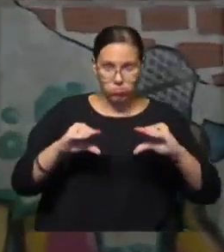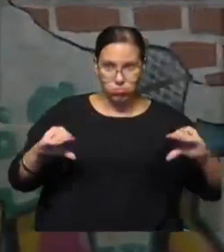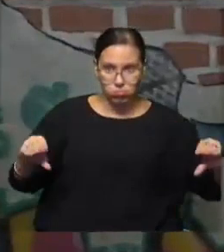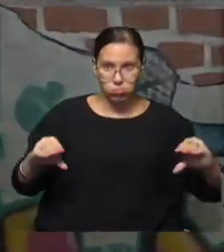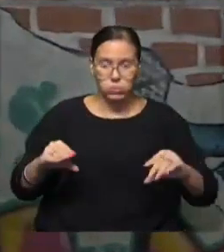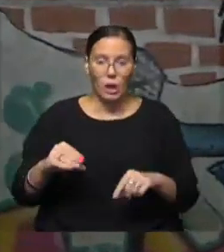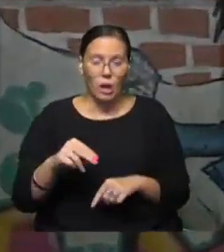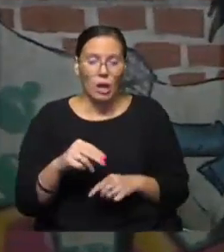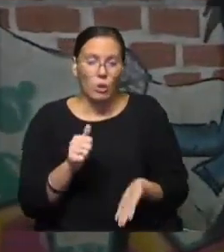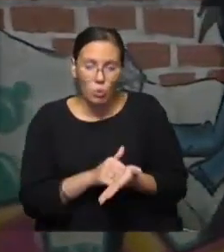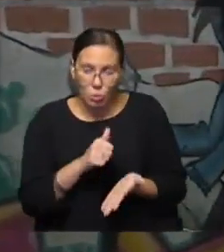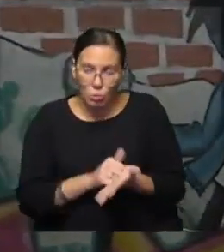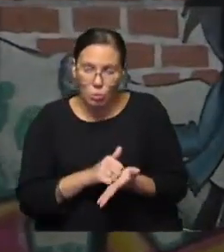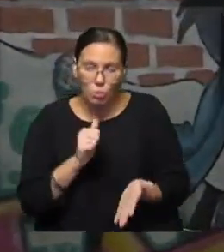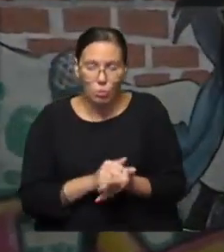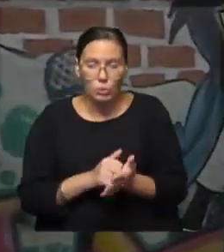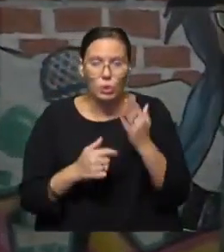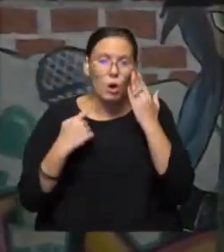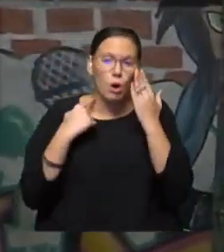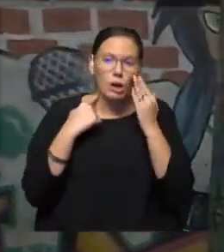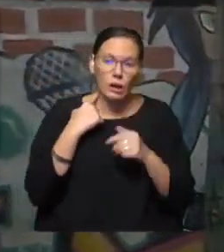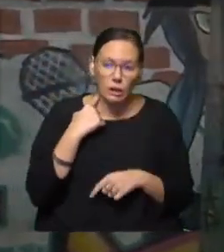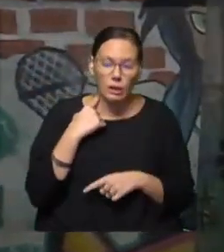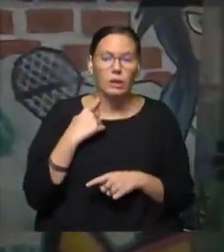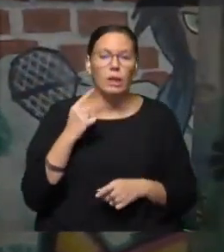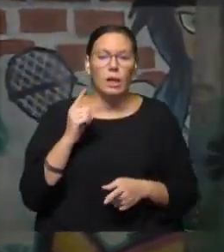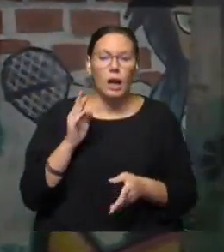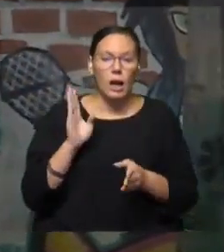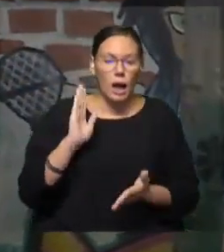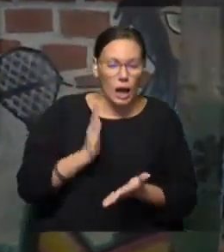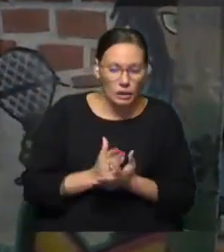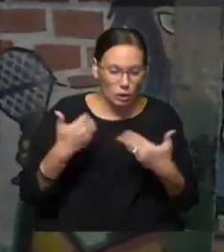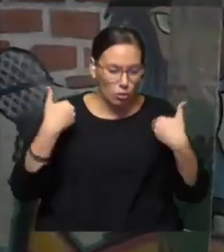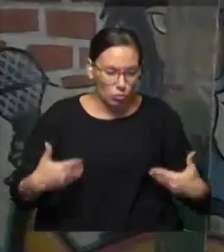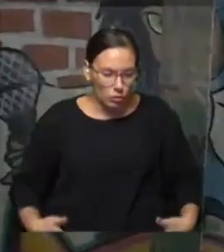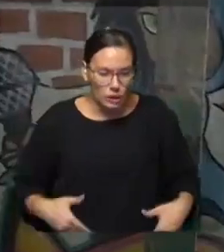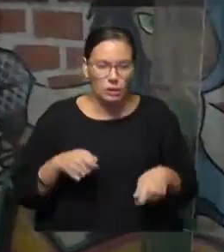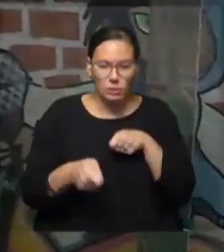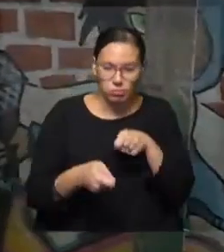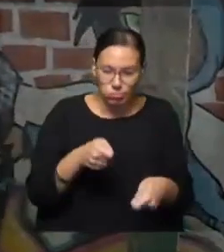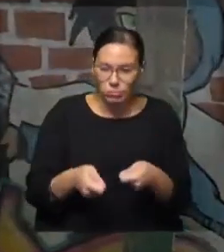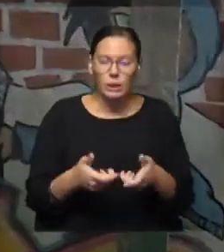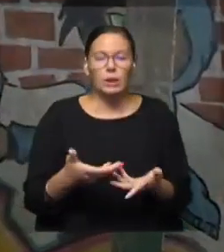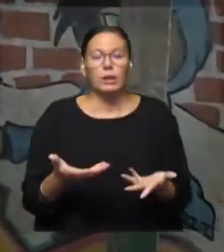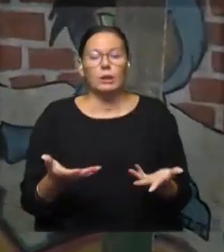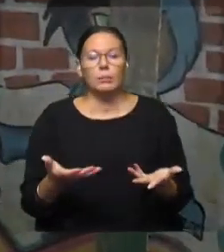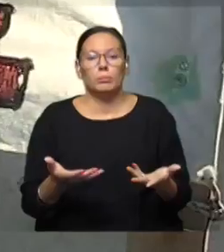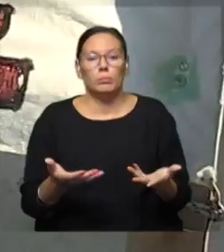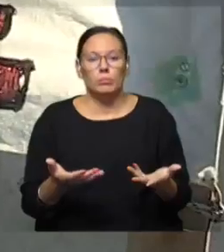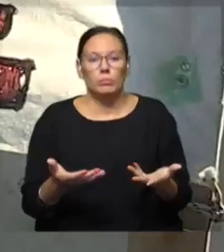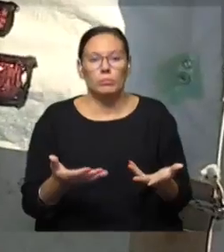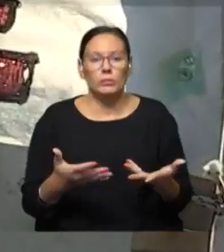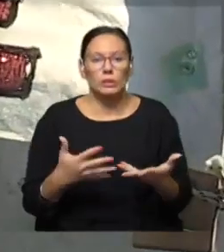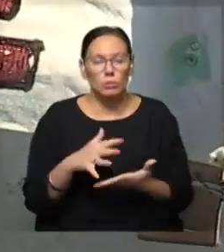hormigón, ¿no? Se los sometía a castigos físicos. Realmente